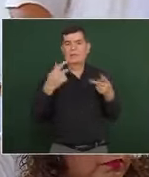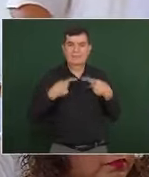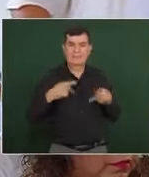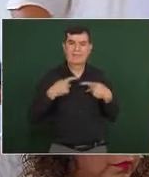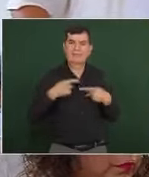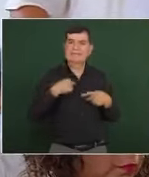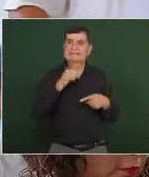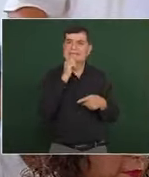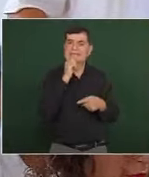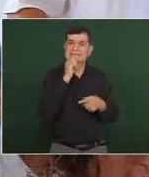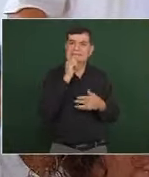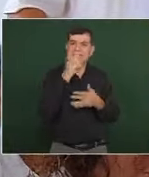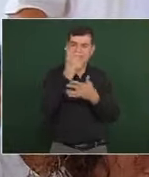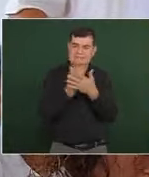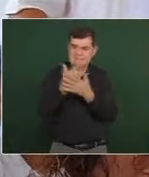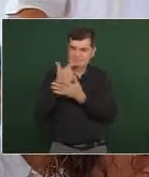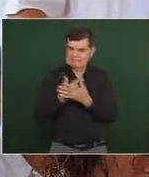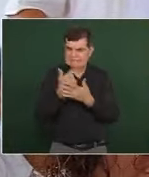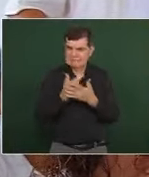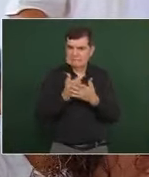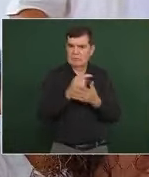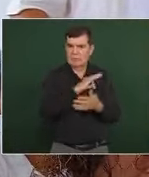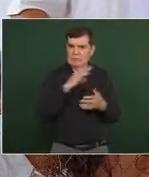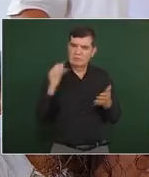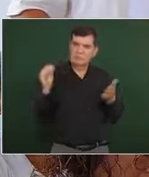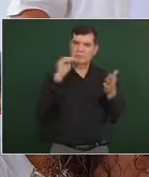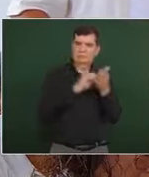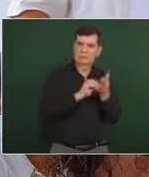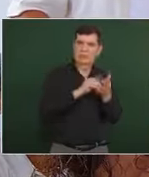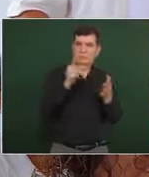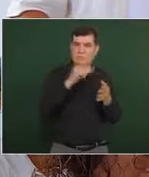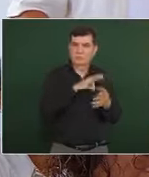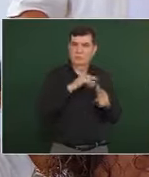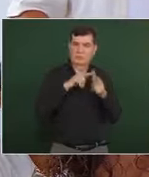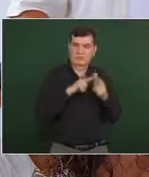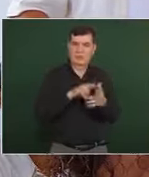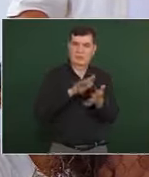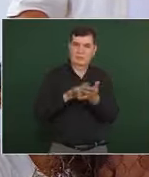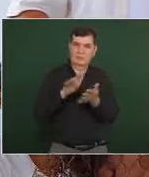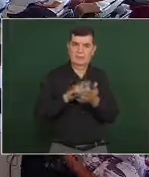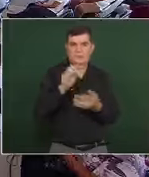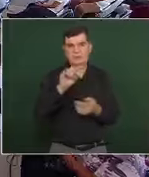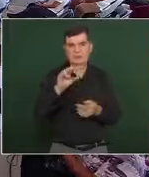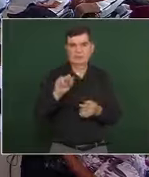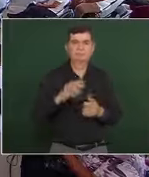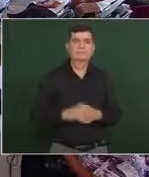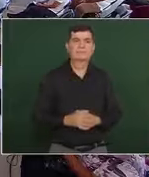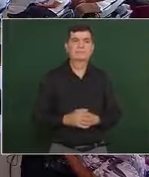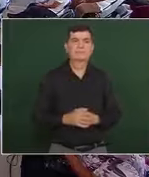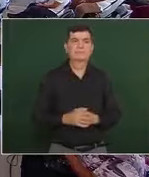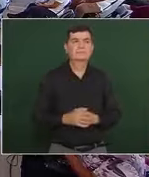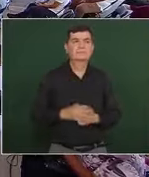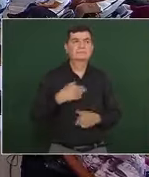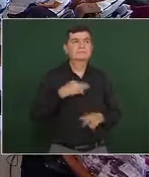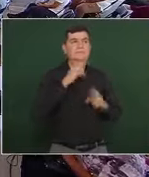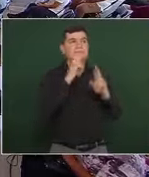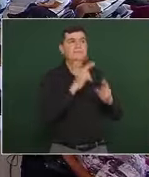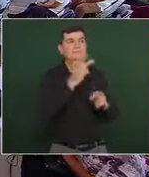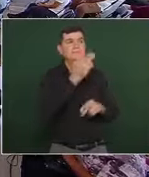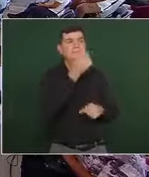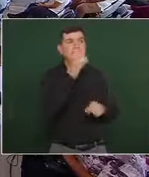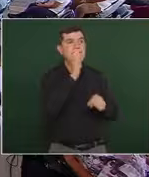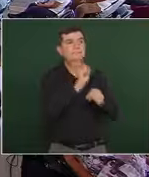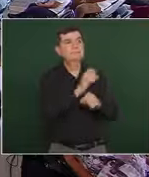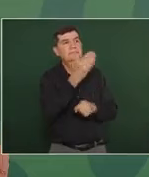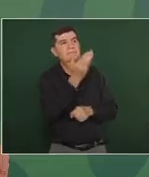que no haya sido censada, si todavía puede ser considerada para algún apoyo. Bueno, pues pueden contestar tanto al